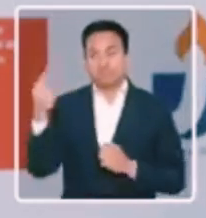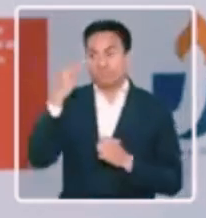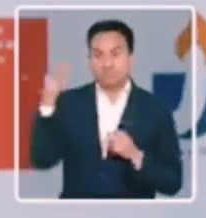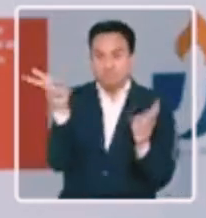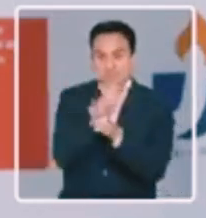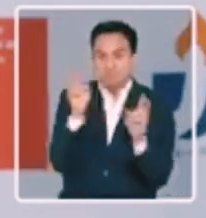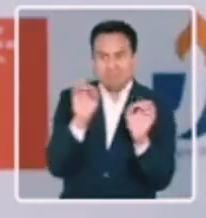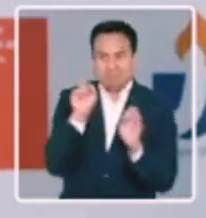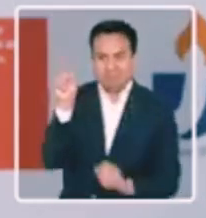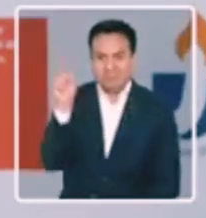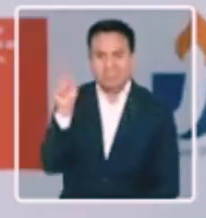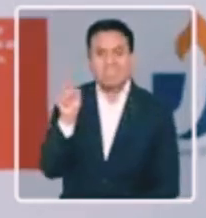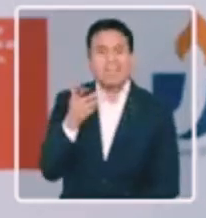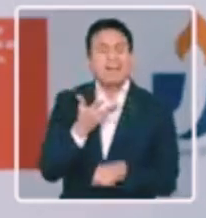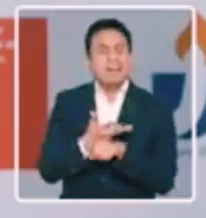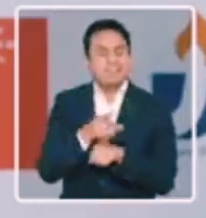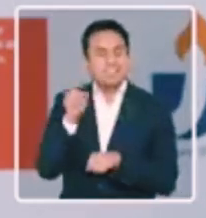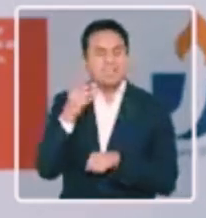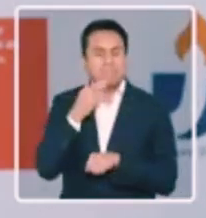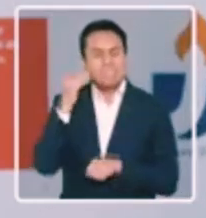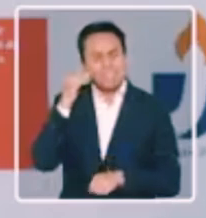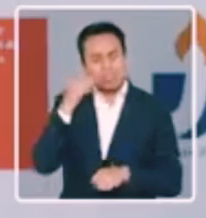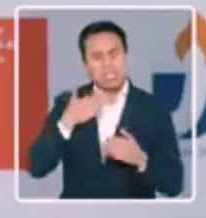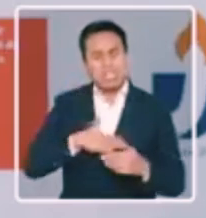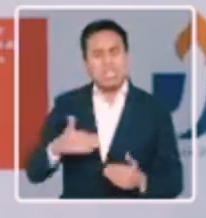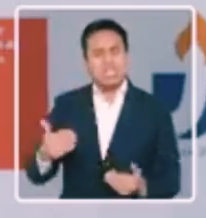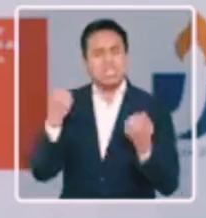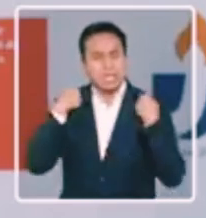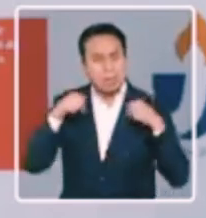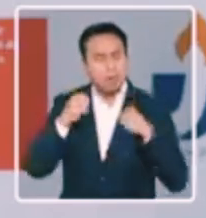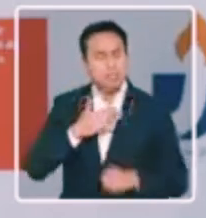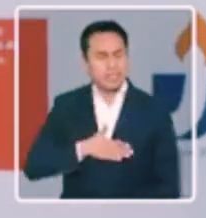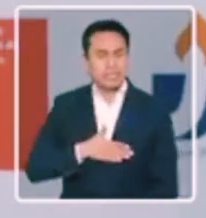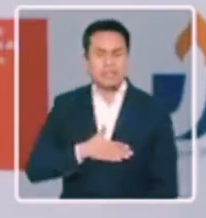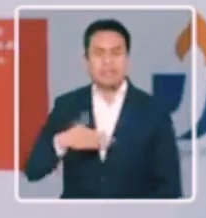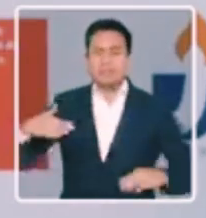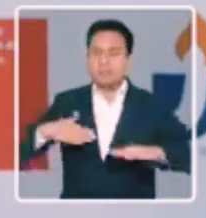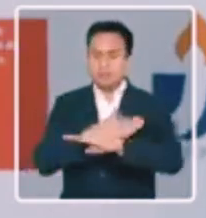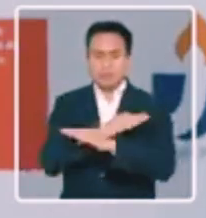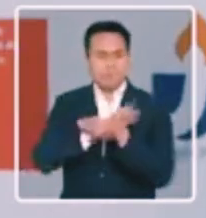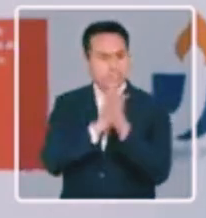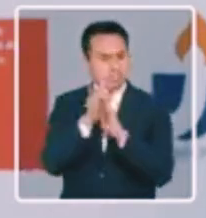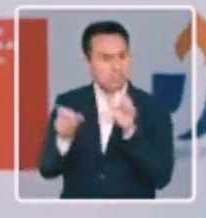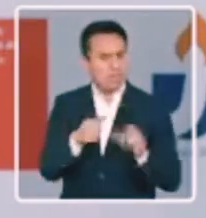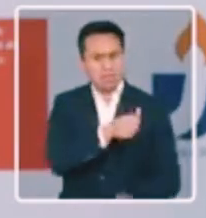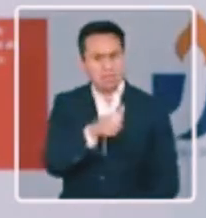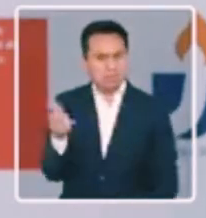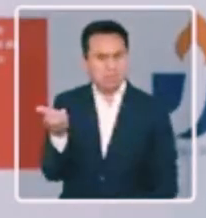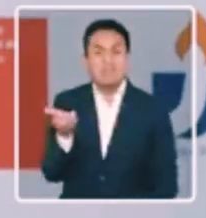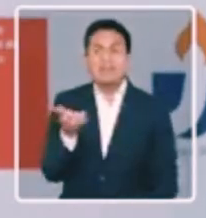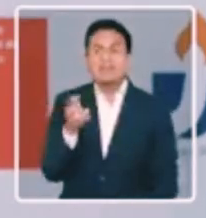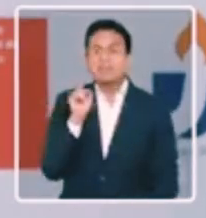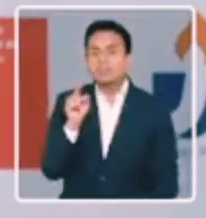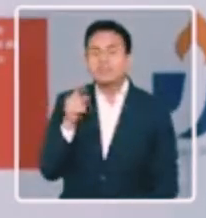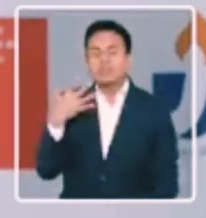el viento tamb niños que quieren hacer deporte si esto es muy transversal por eso es